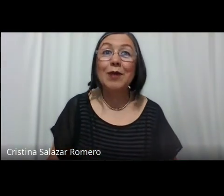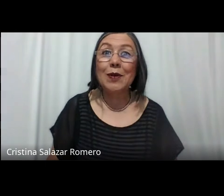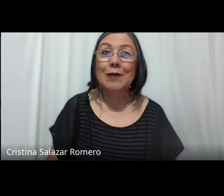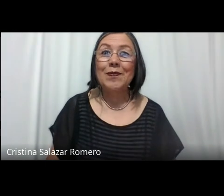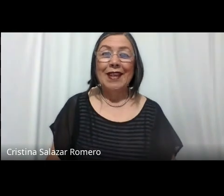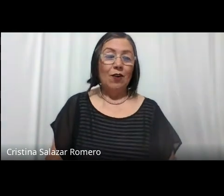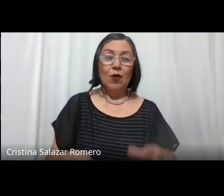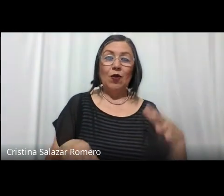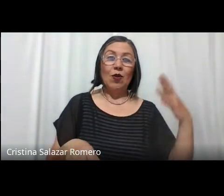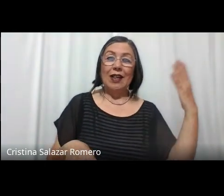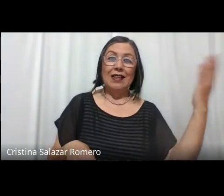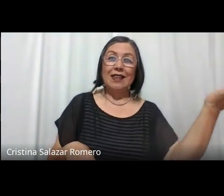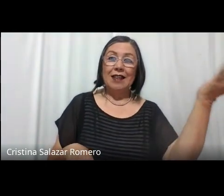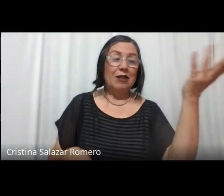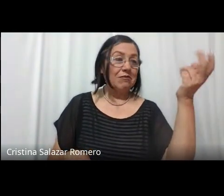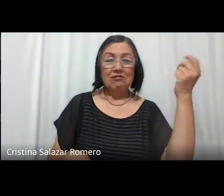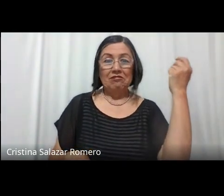alfabeto manual, o